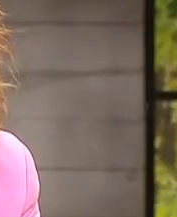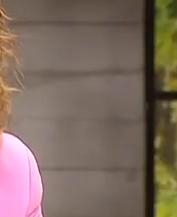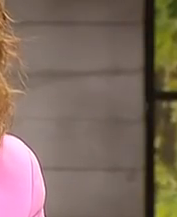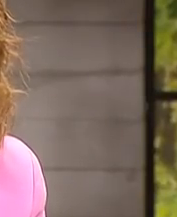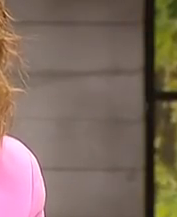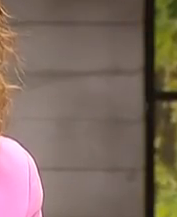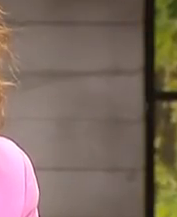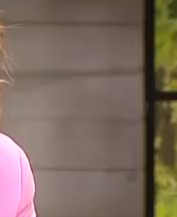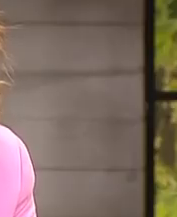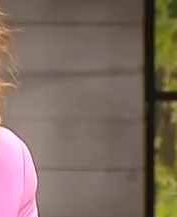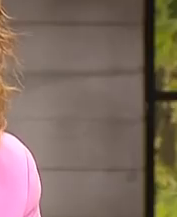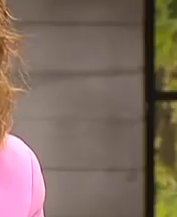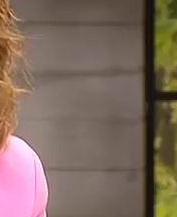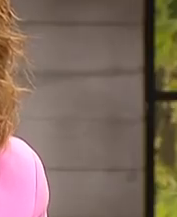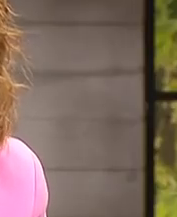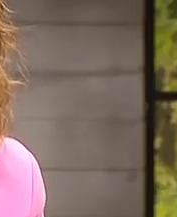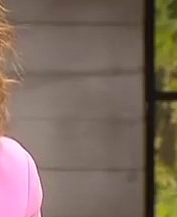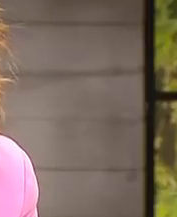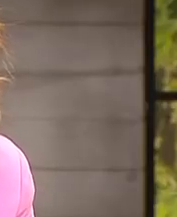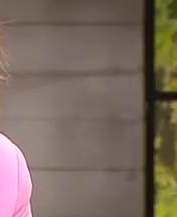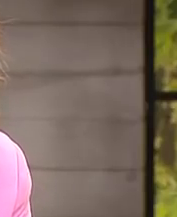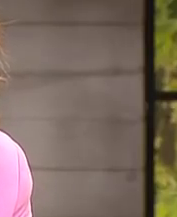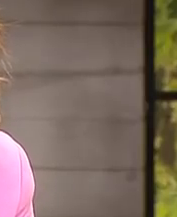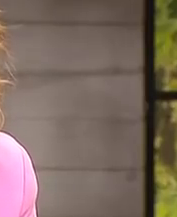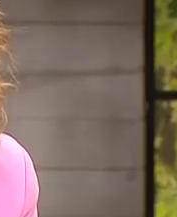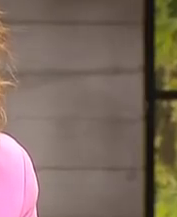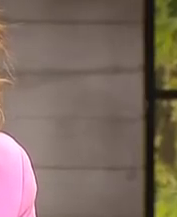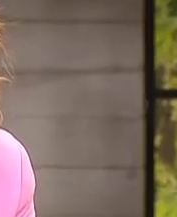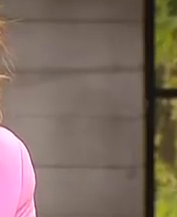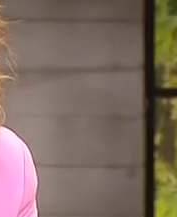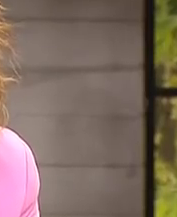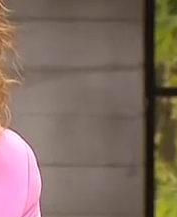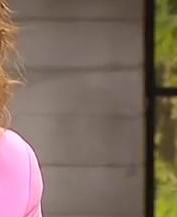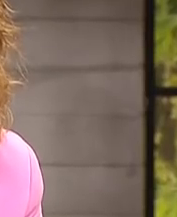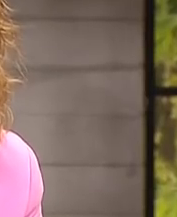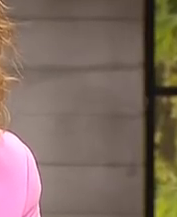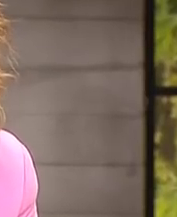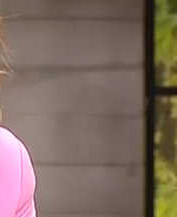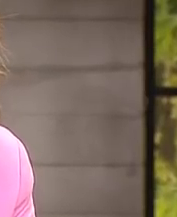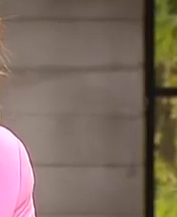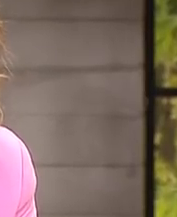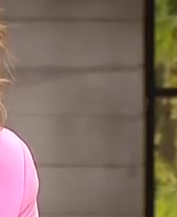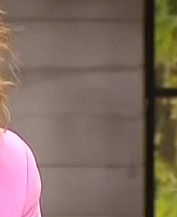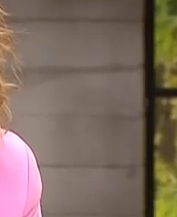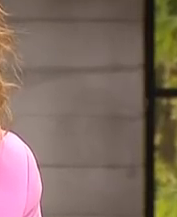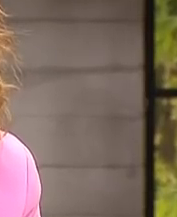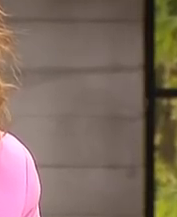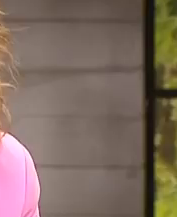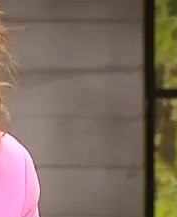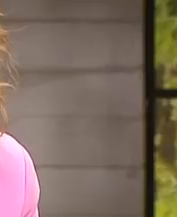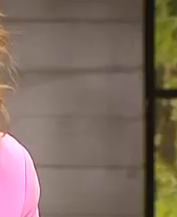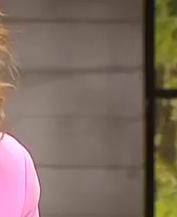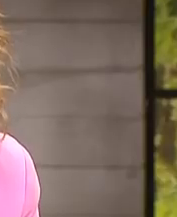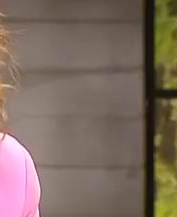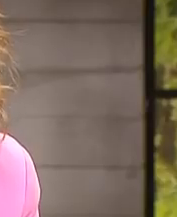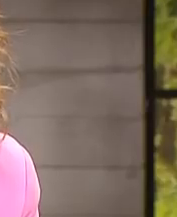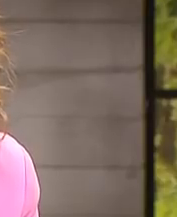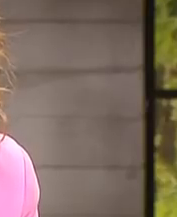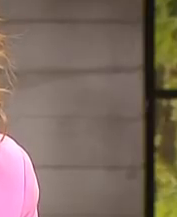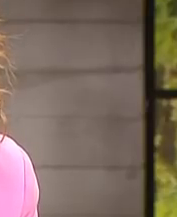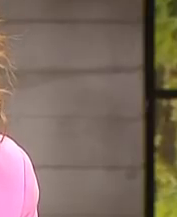No cumplimos las cuarentenas, no cumplimos los cordones sanitarios, gente hace fiesta, gente se ve en avión privado, gente sale en helicóptero y